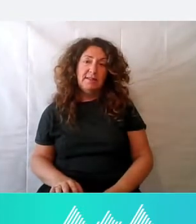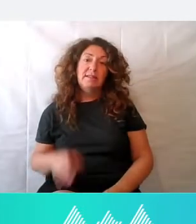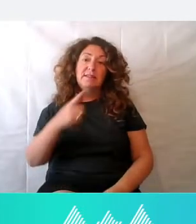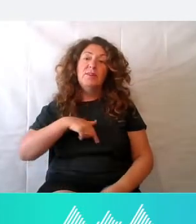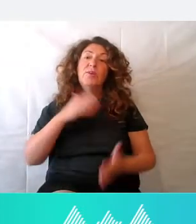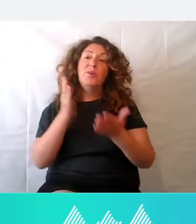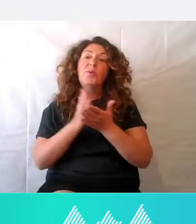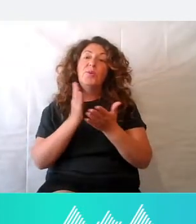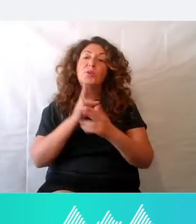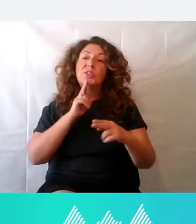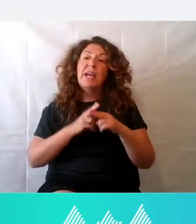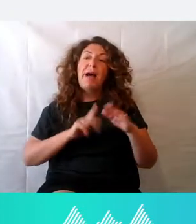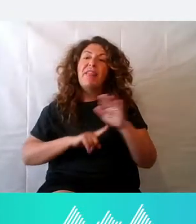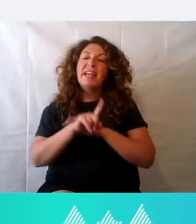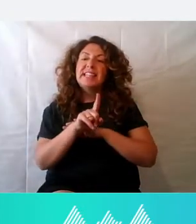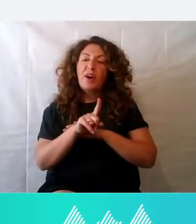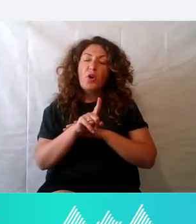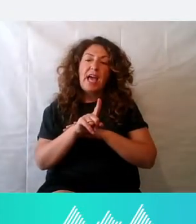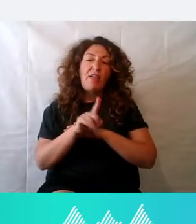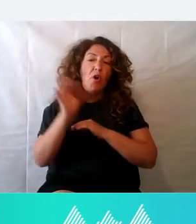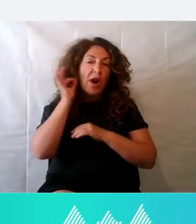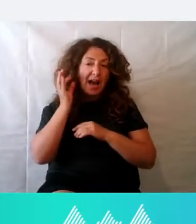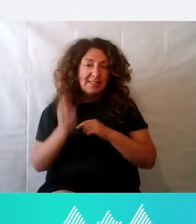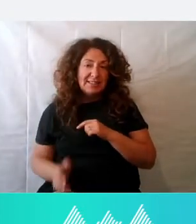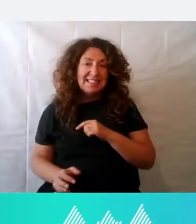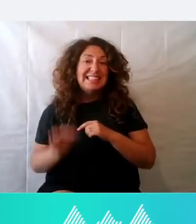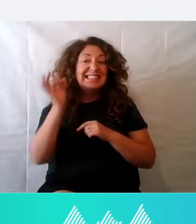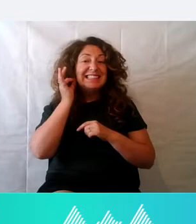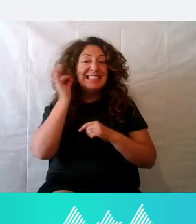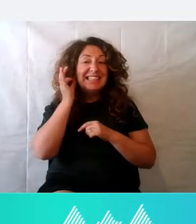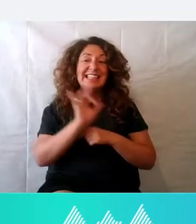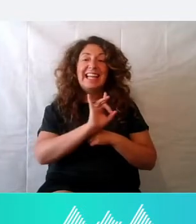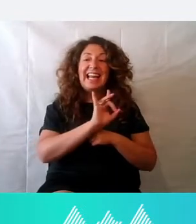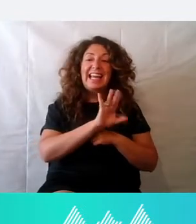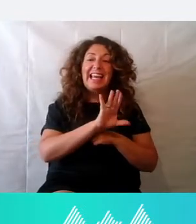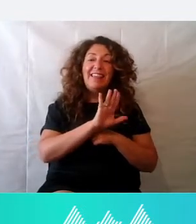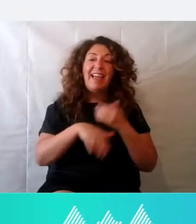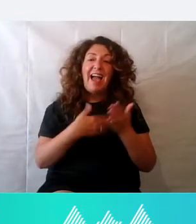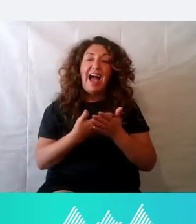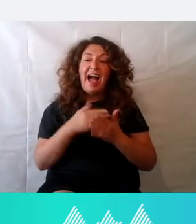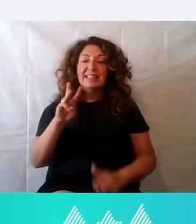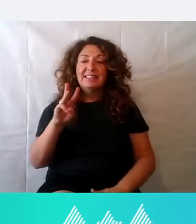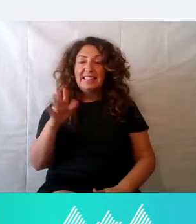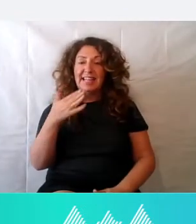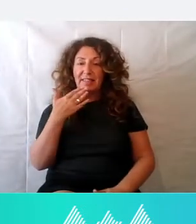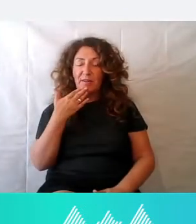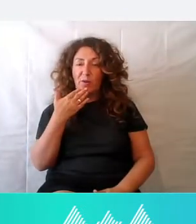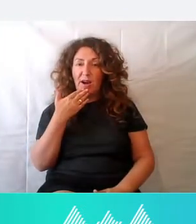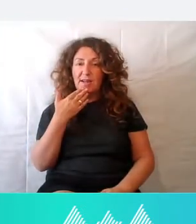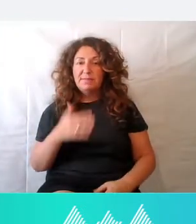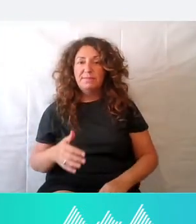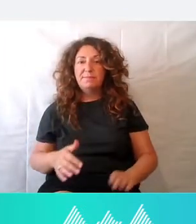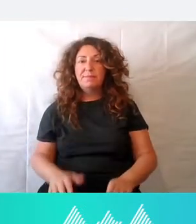desarrolladoras que está abierto para todas las chicas entre 18 y 35 y nos enteramos de forma espontánea